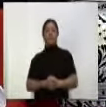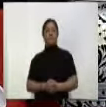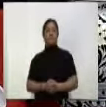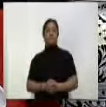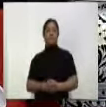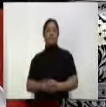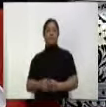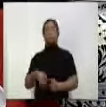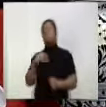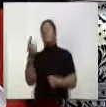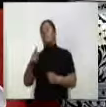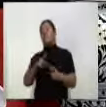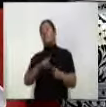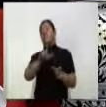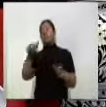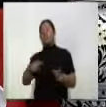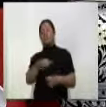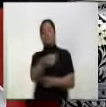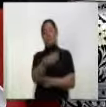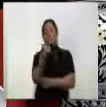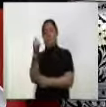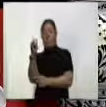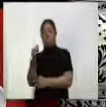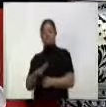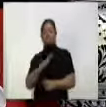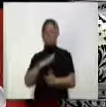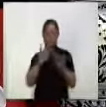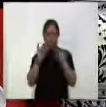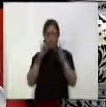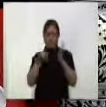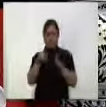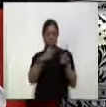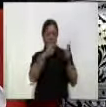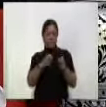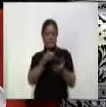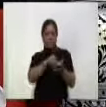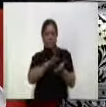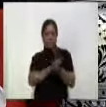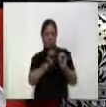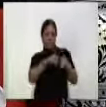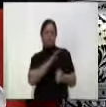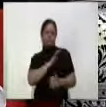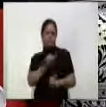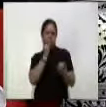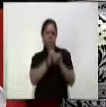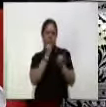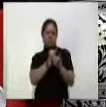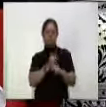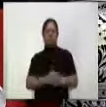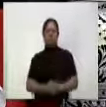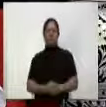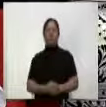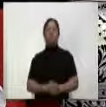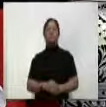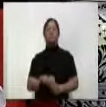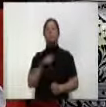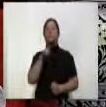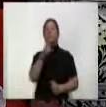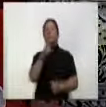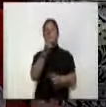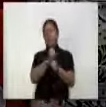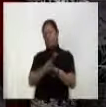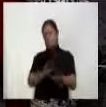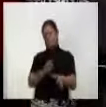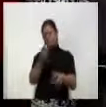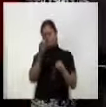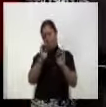sería el 11 de agosto, está abierta la plataforma para que puedan registrarse en línea y colocar sus datos. ¿Cuentan con